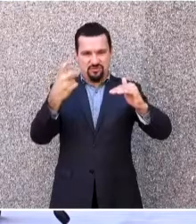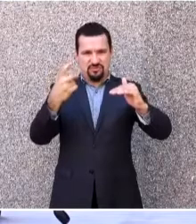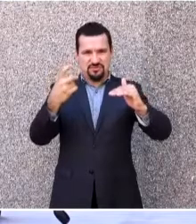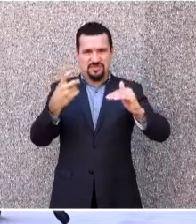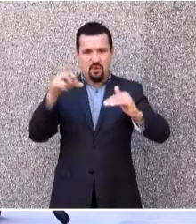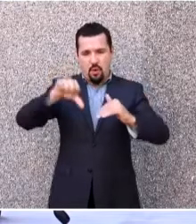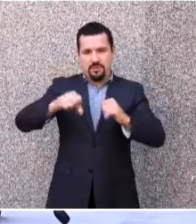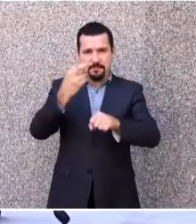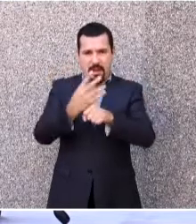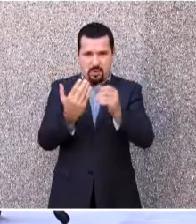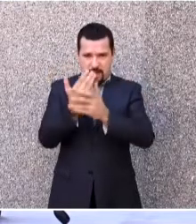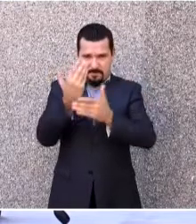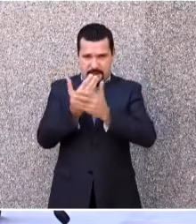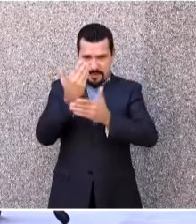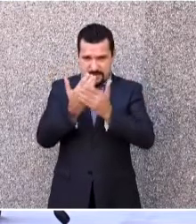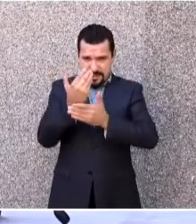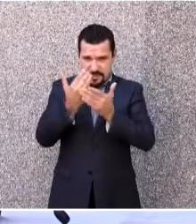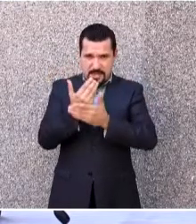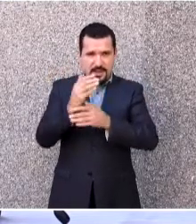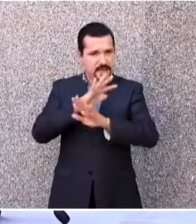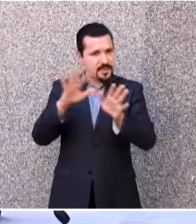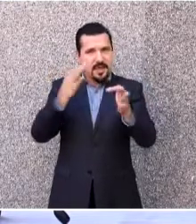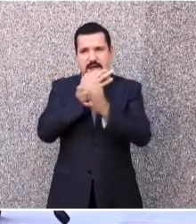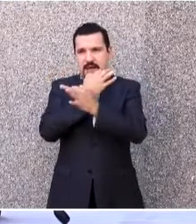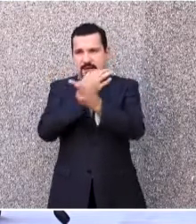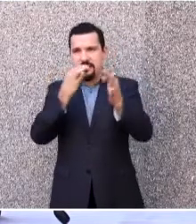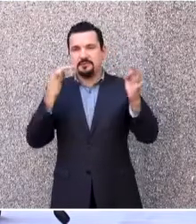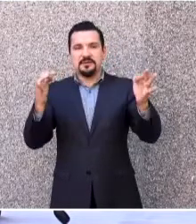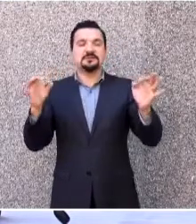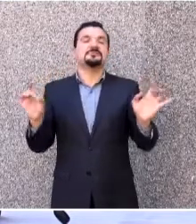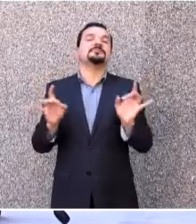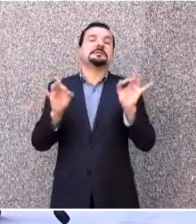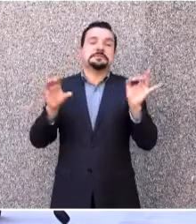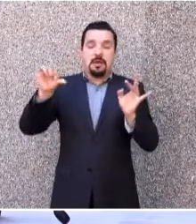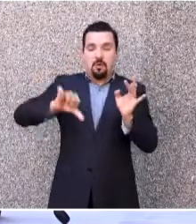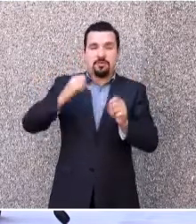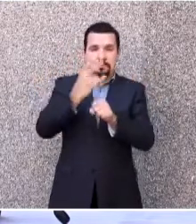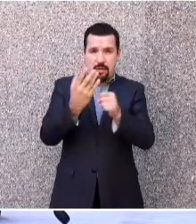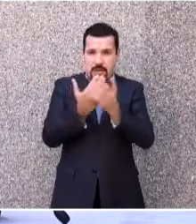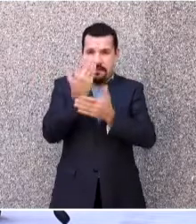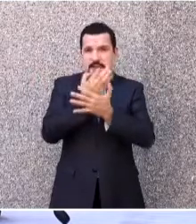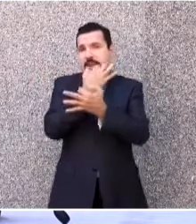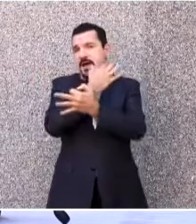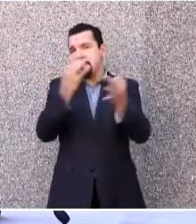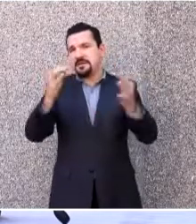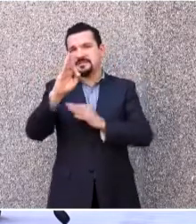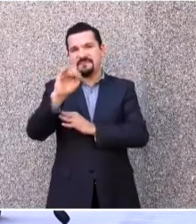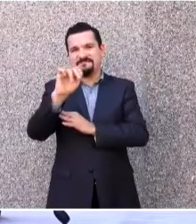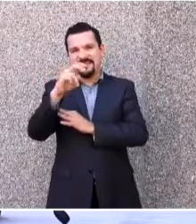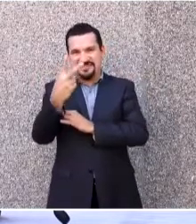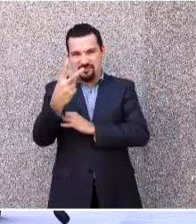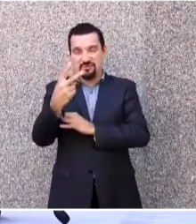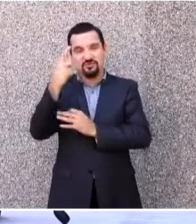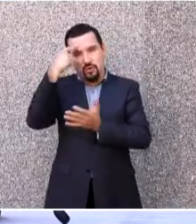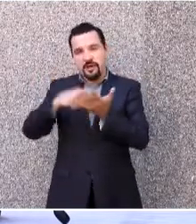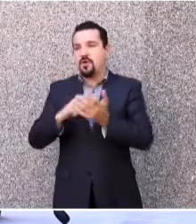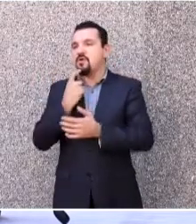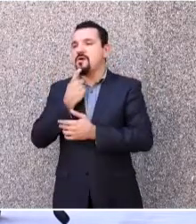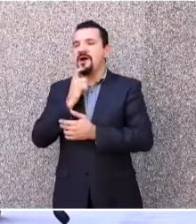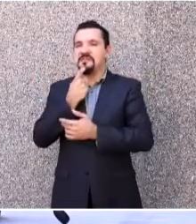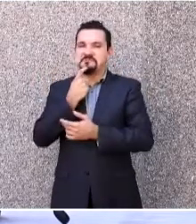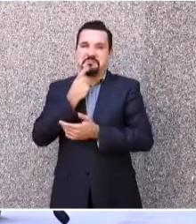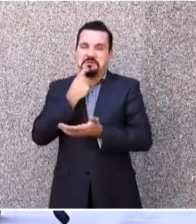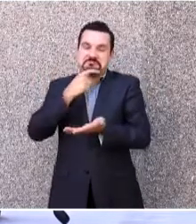hoy en la mañana, habrá alguna reconsideración con el tema de estas giras. Yo creo que esperemos